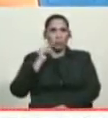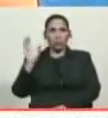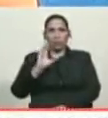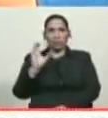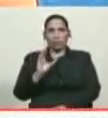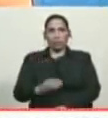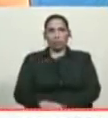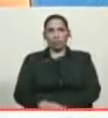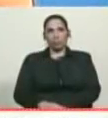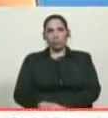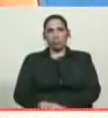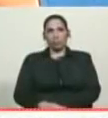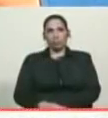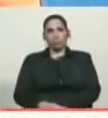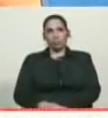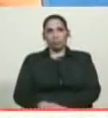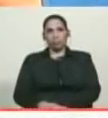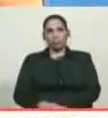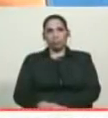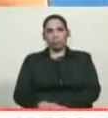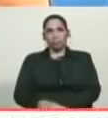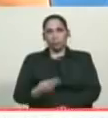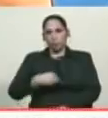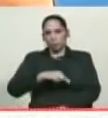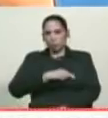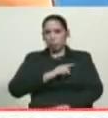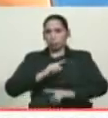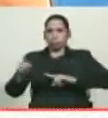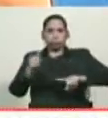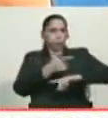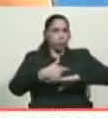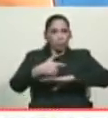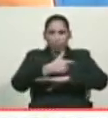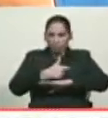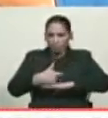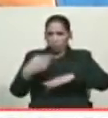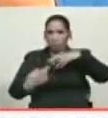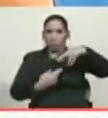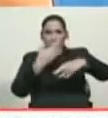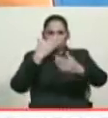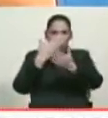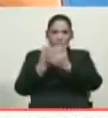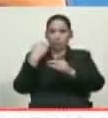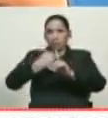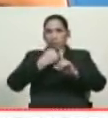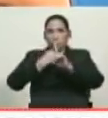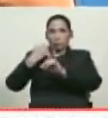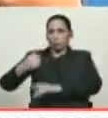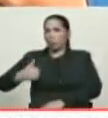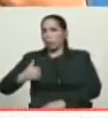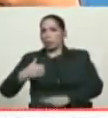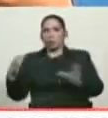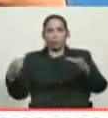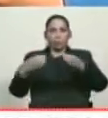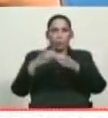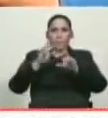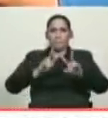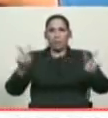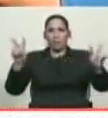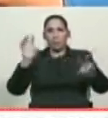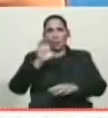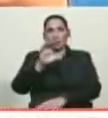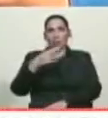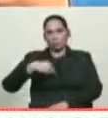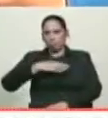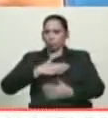porque el que no la debe no la teme. Nosotros estamos gobernando, la revolución está al frente del país y cualquier reunión por la paz del país no solo